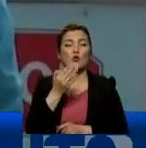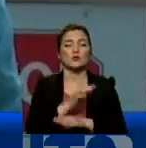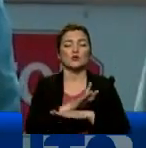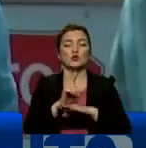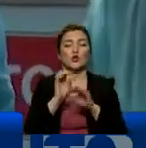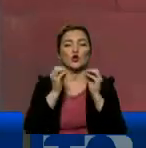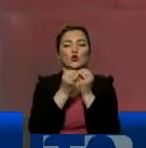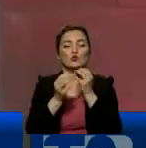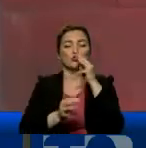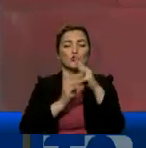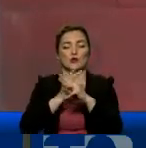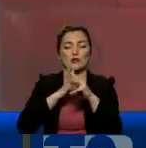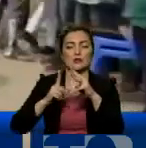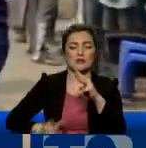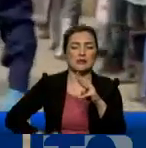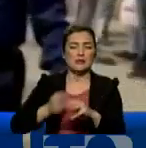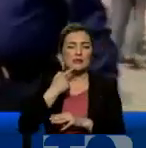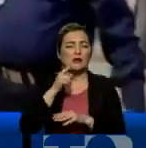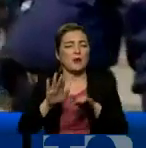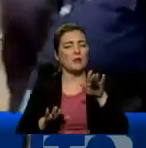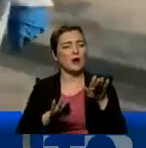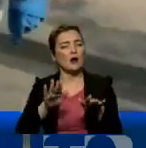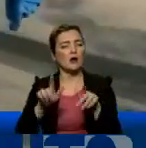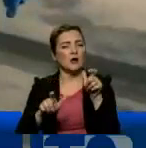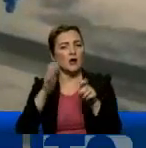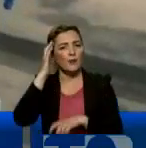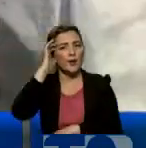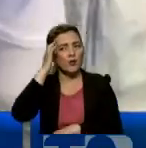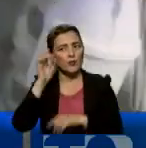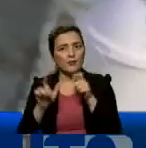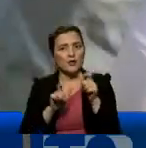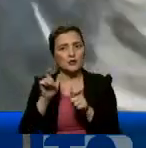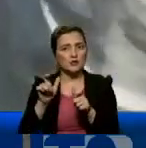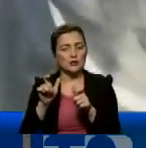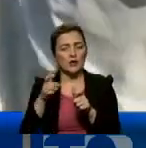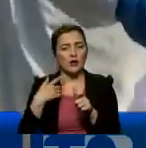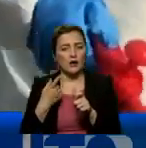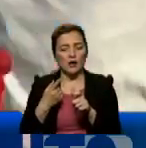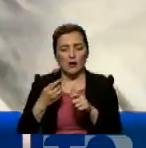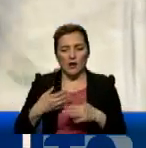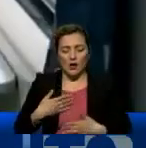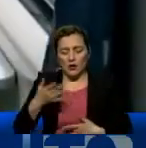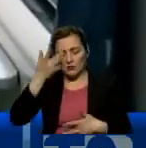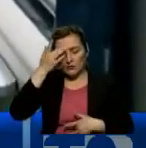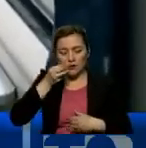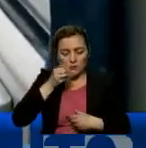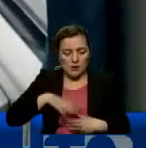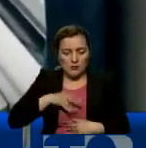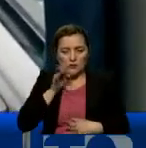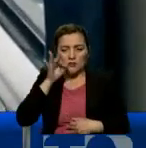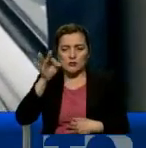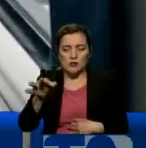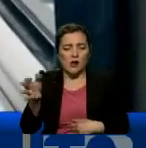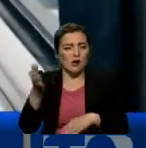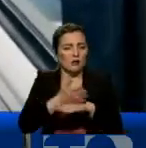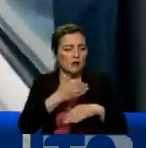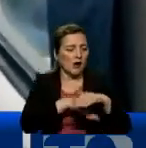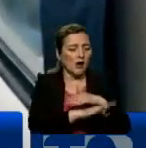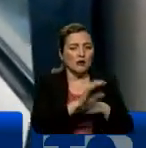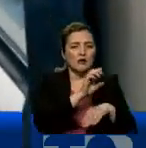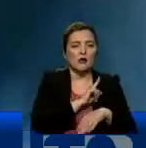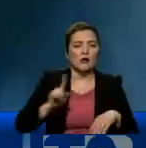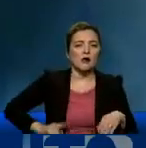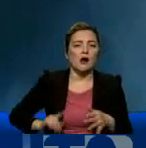Organización Mundial de la Salud, que agregó que han habido casos preocupantes de propagación del coronavirus por personas sin antecedentes de viaje en